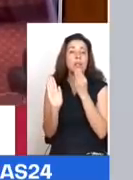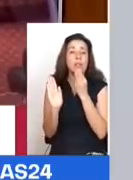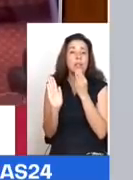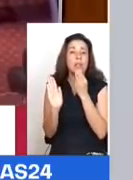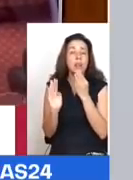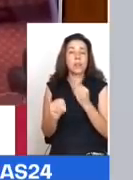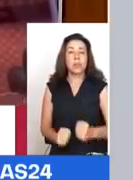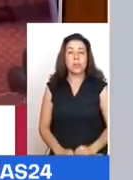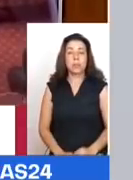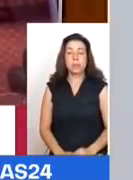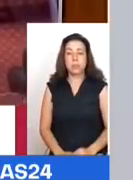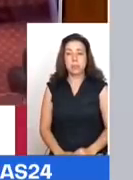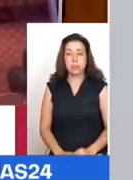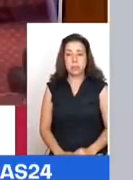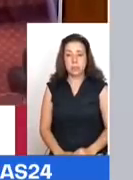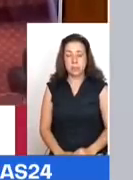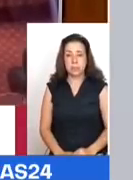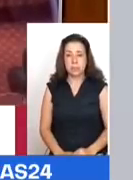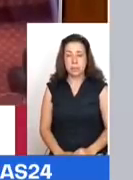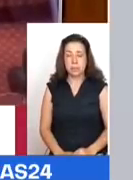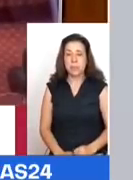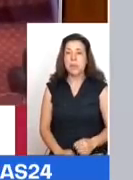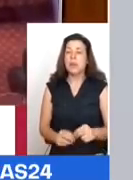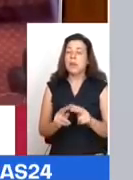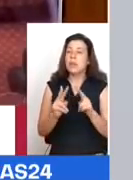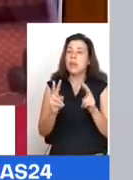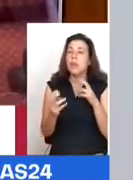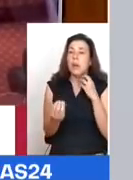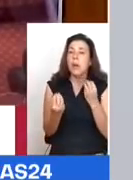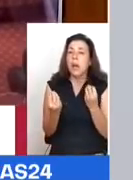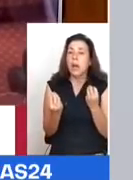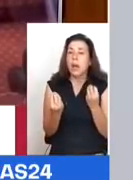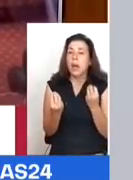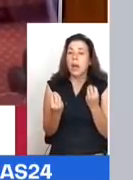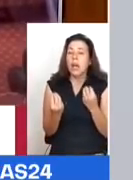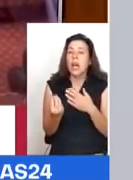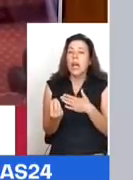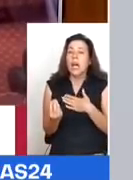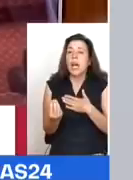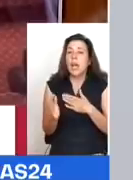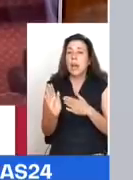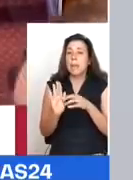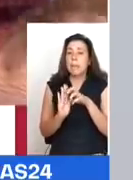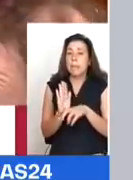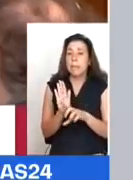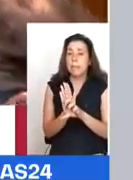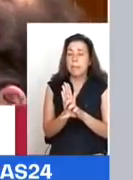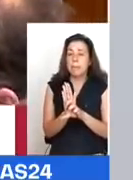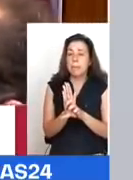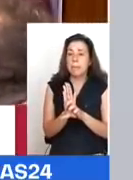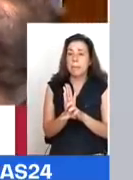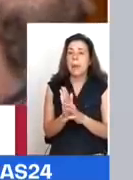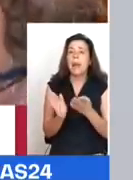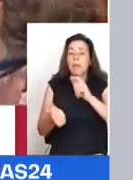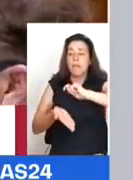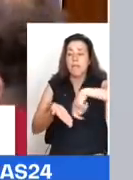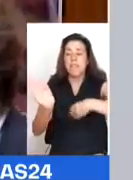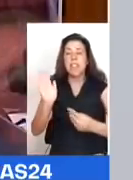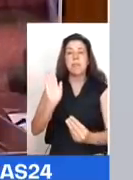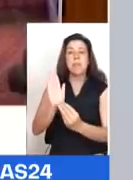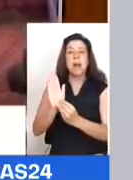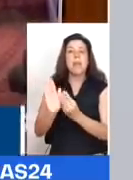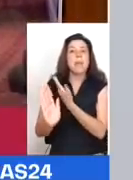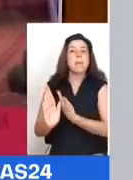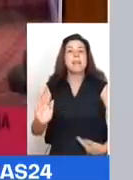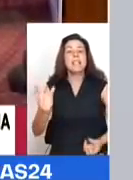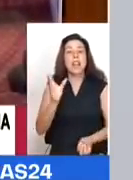tema que se está hablando ahora en la sala, que es precisamente una solicitud que esta normativa, y la voy a leer textual,